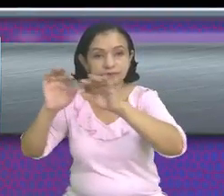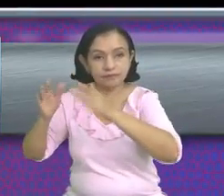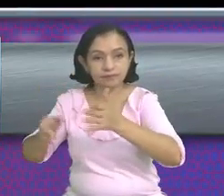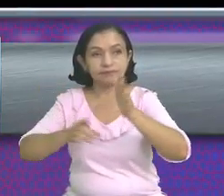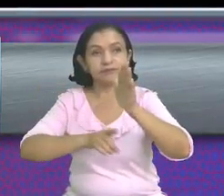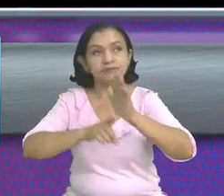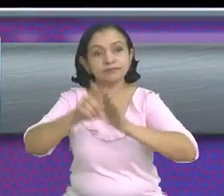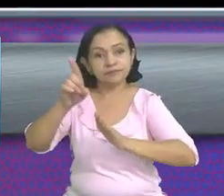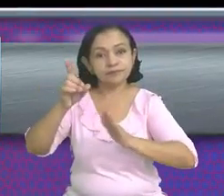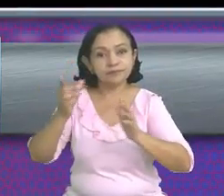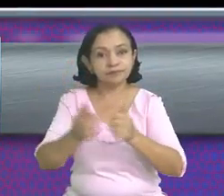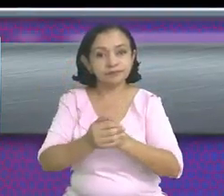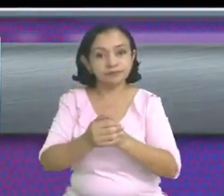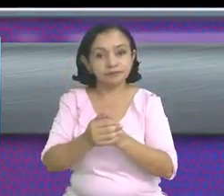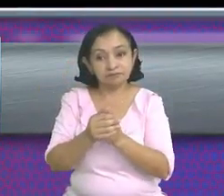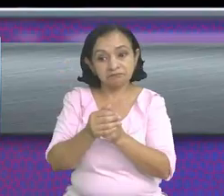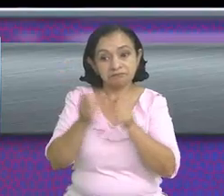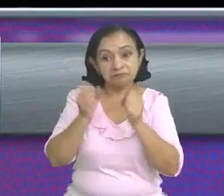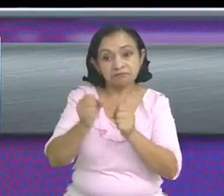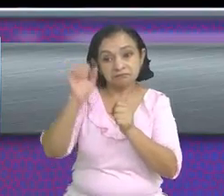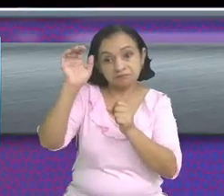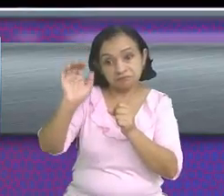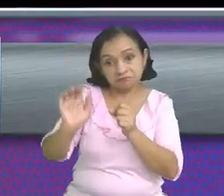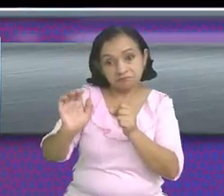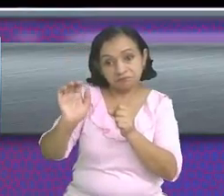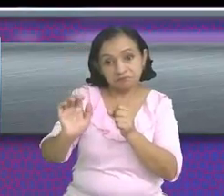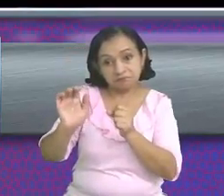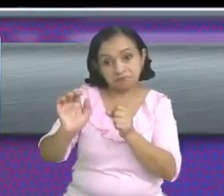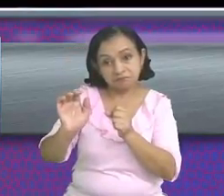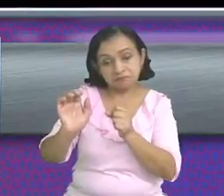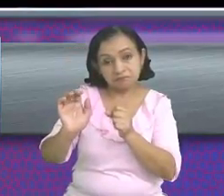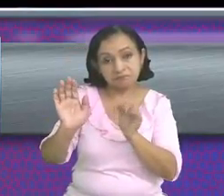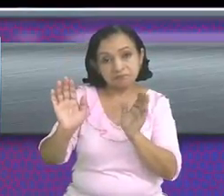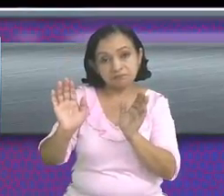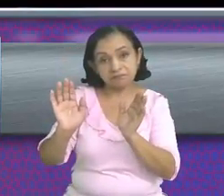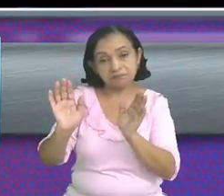muchachos. De pronto me quedé chiquito y por más que jugué básquet ya no crecí,